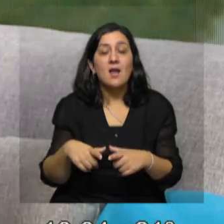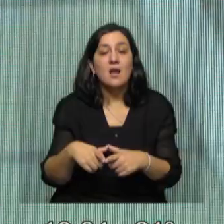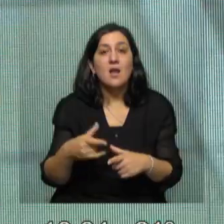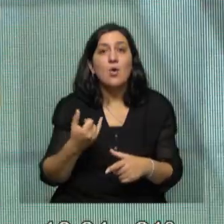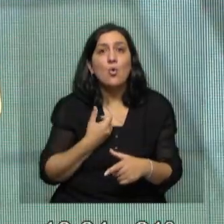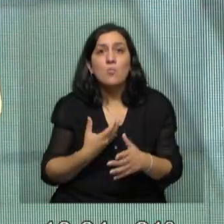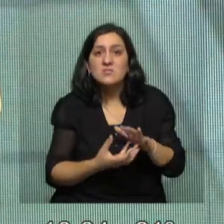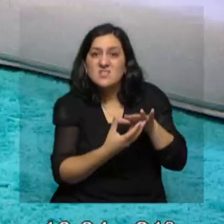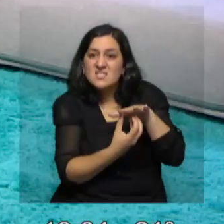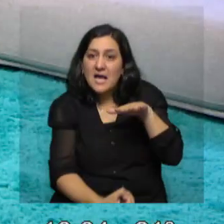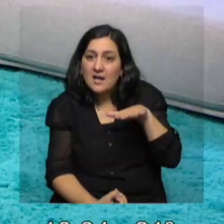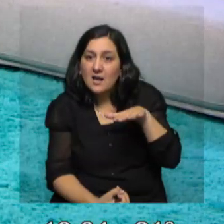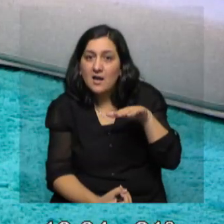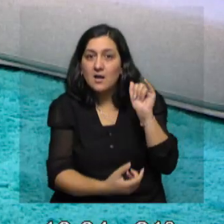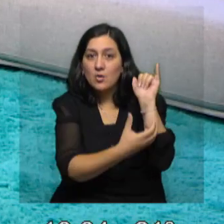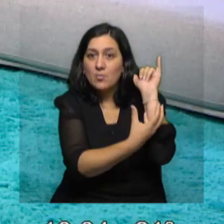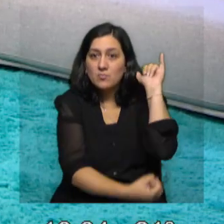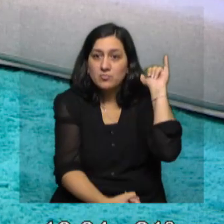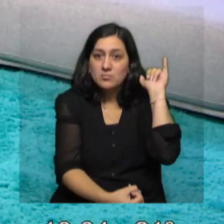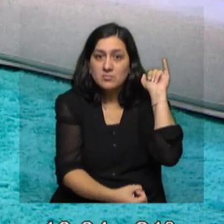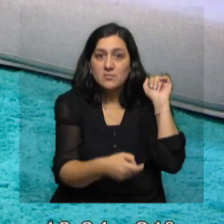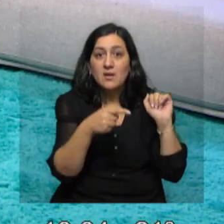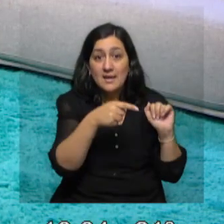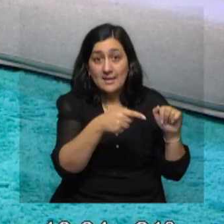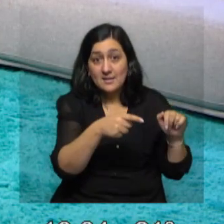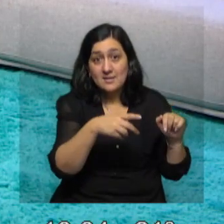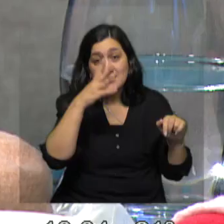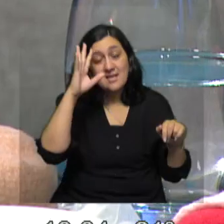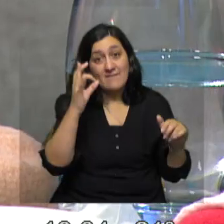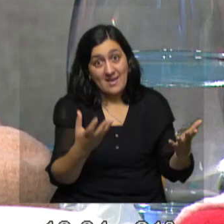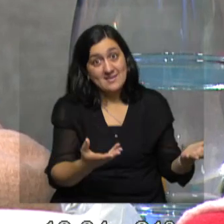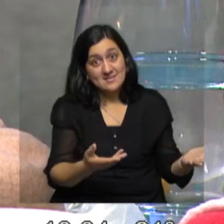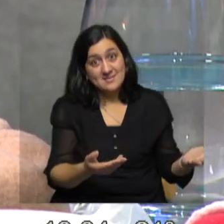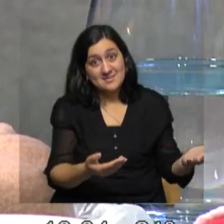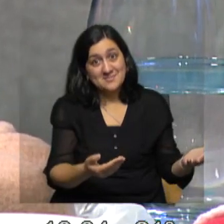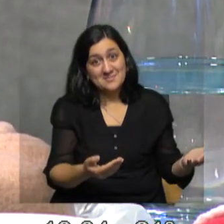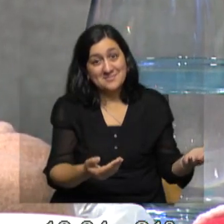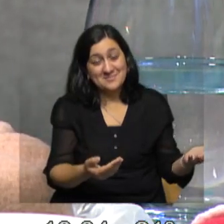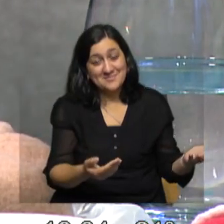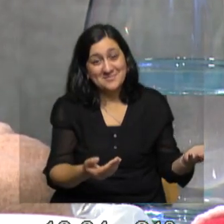se saca? Bueno, cualquiera... ¿Cómo se saca? ¿Este sabés sacarlo? Bueno, sí, pero...